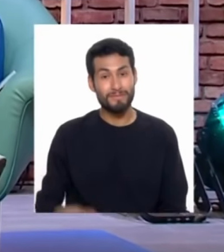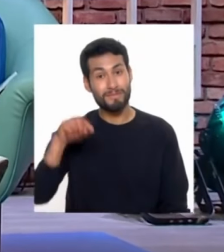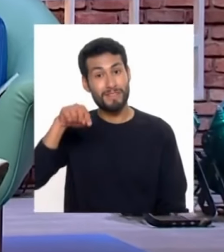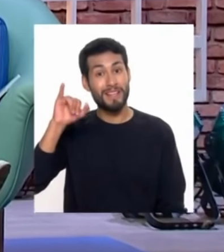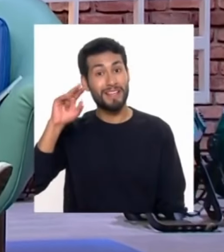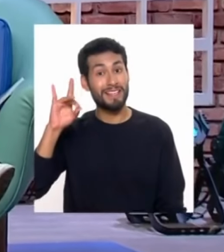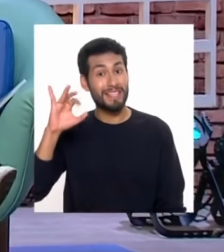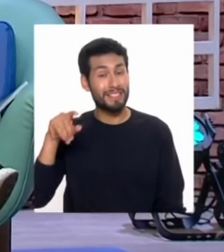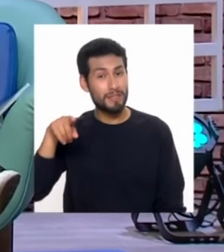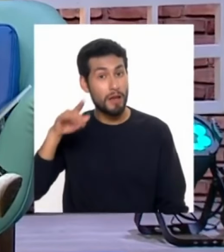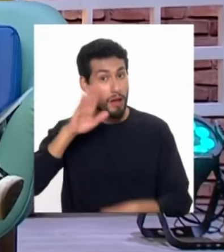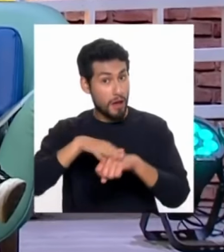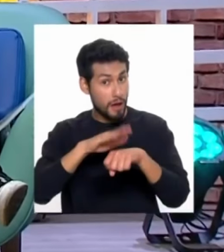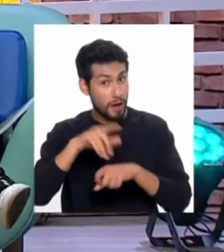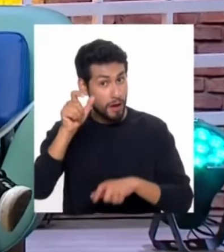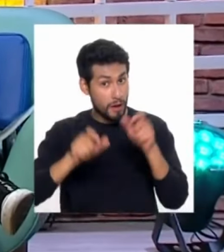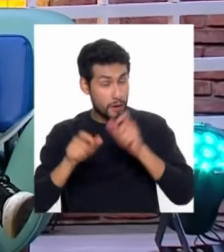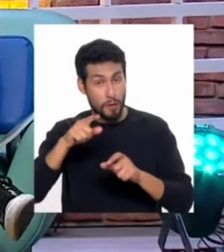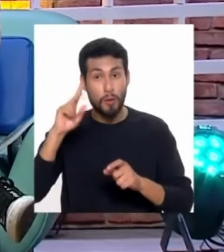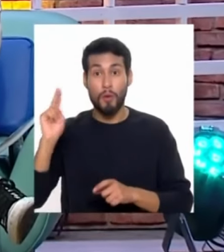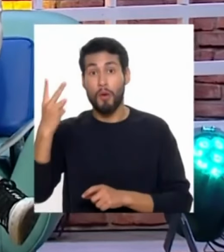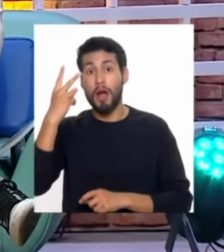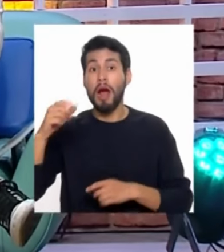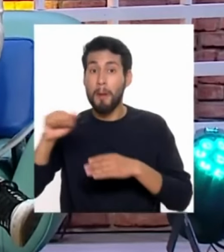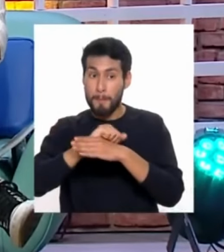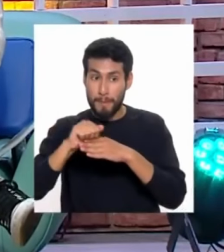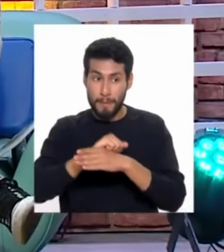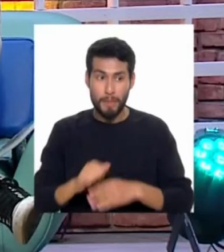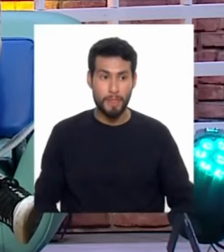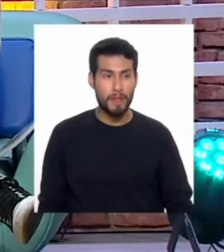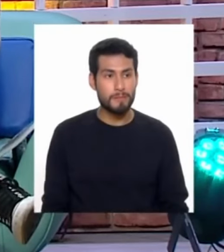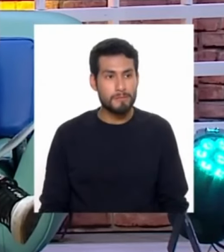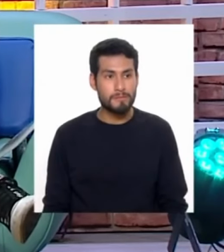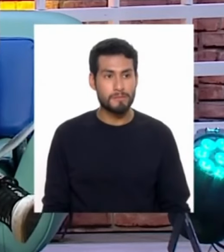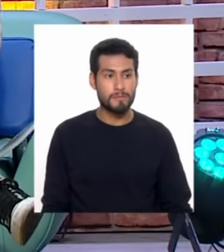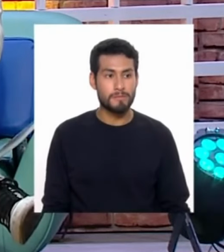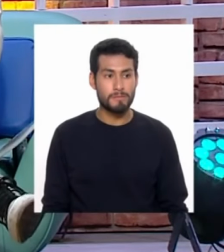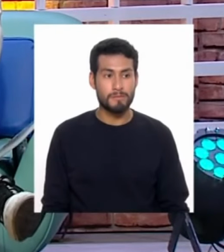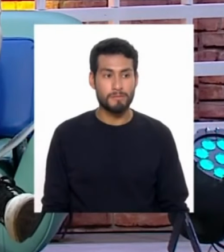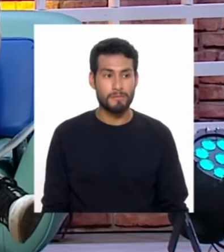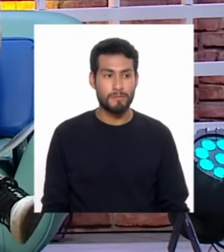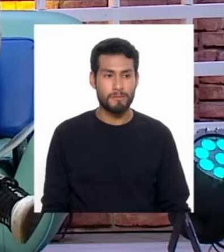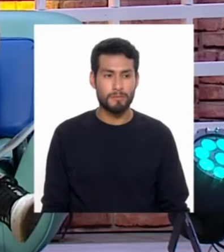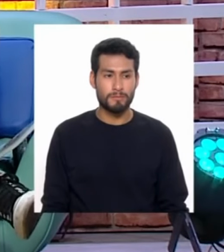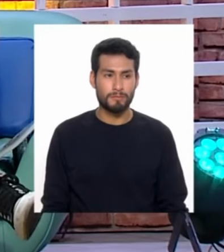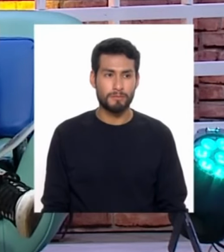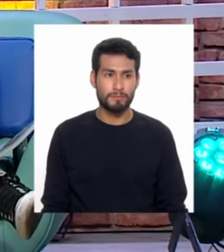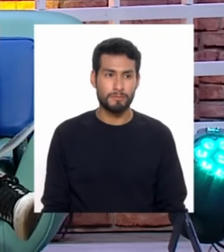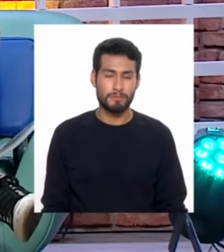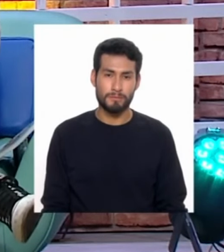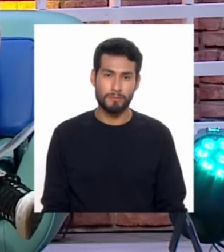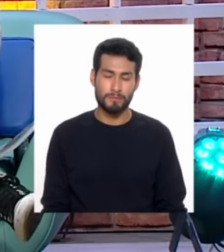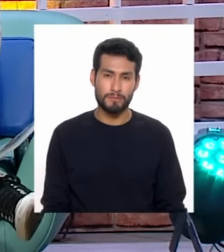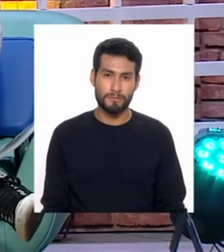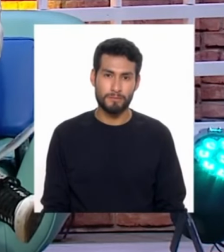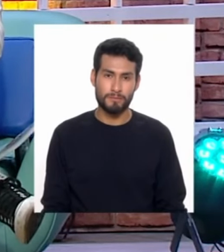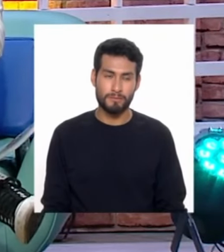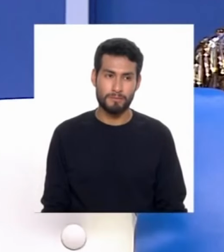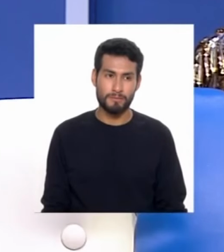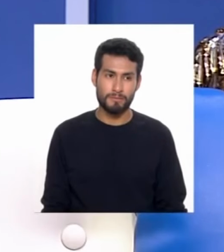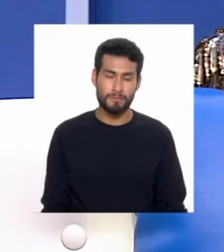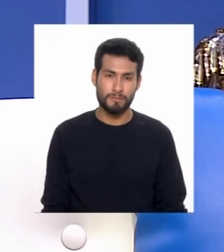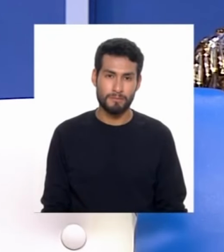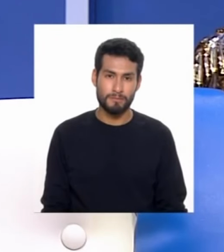INDECI convoca a participar en el segundo simulacro nacional Multipeligro 2023. Y para ello vamos a conversar con Astrid Velarde, y